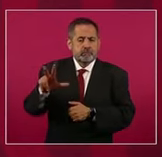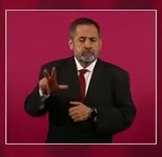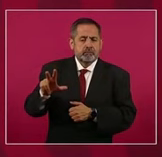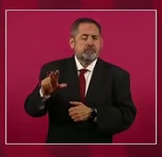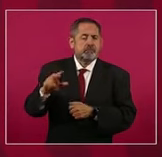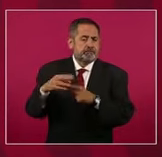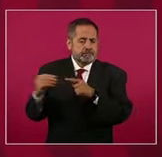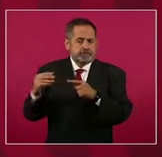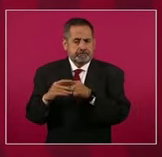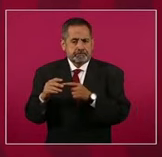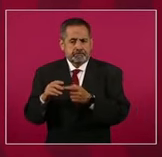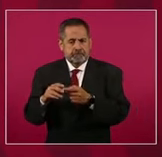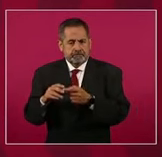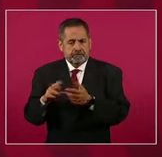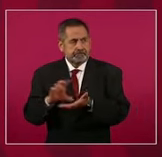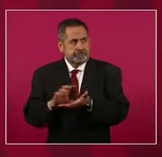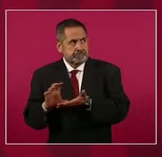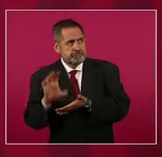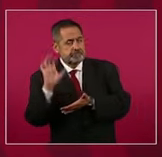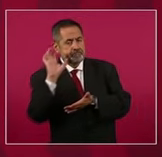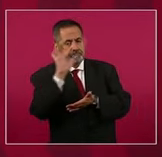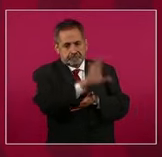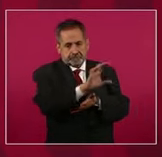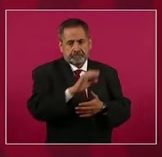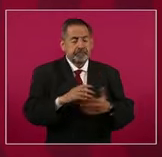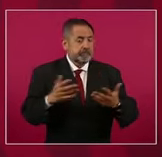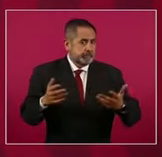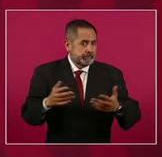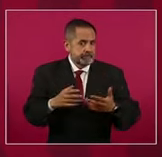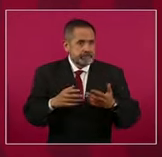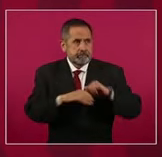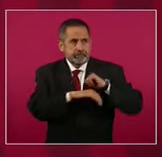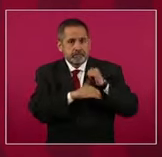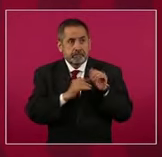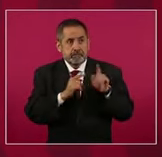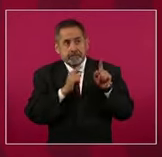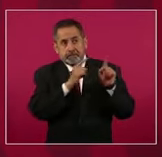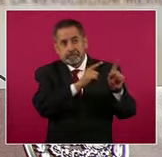1,557,822,839 pesos con 88 centavos, moneda nacional, y